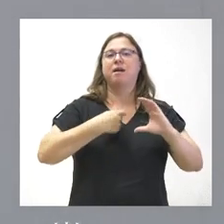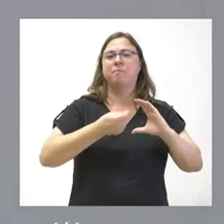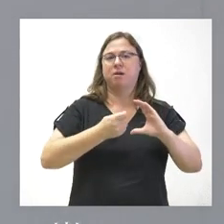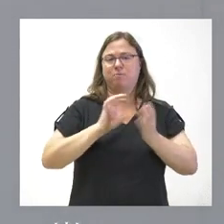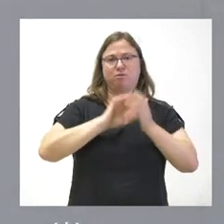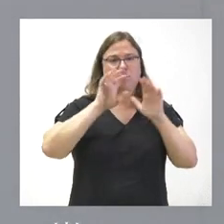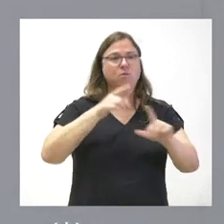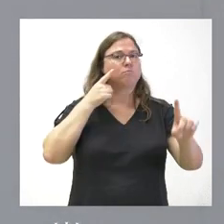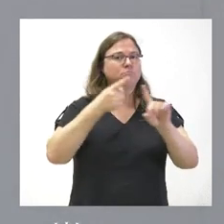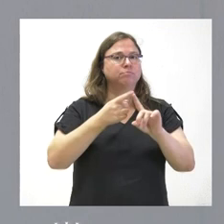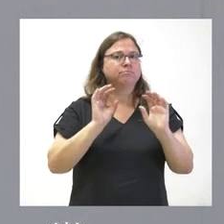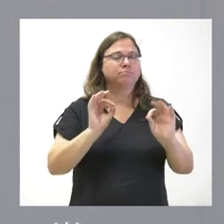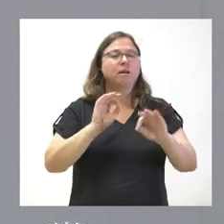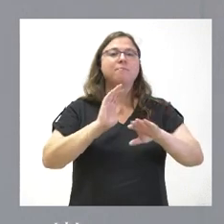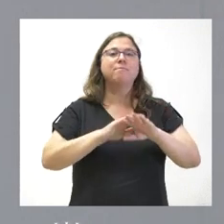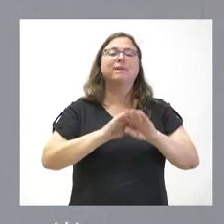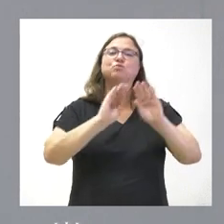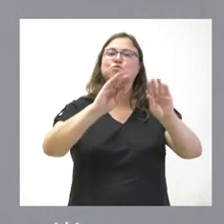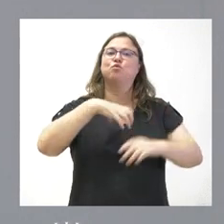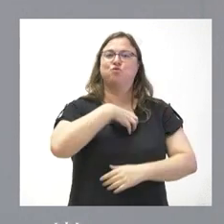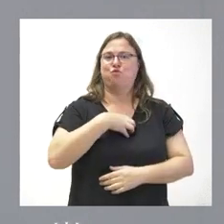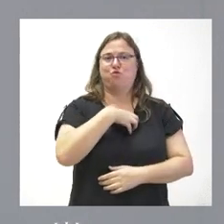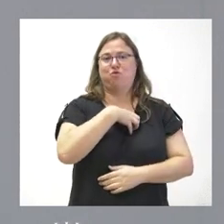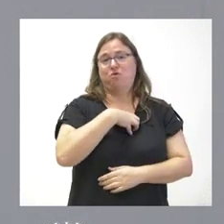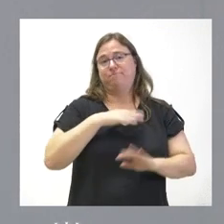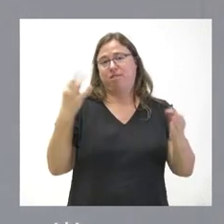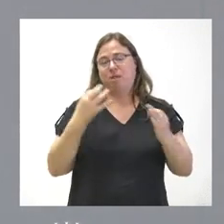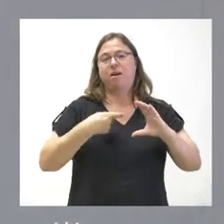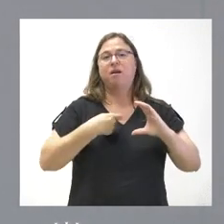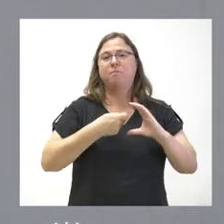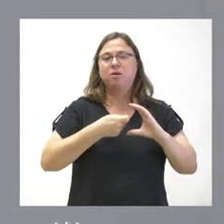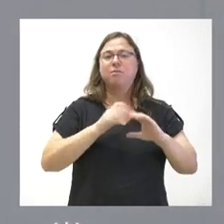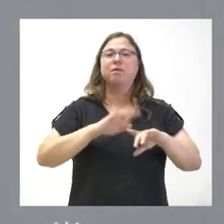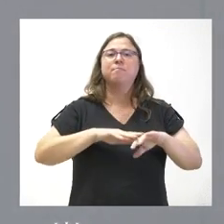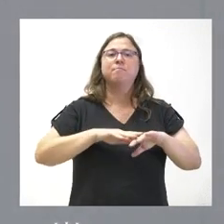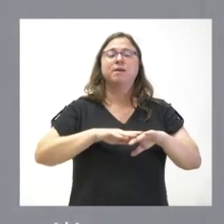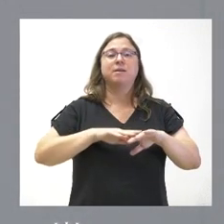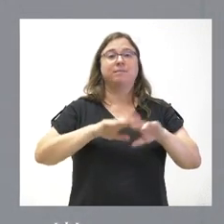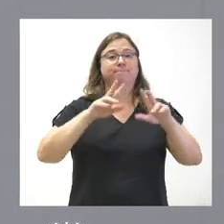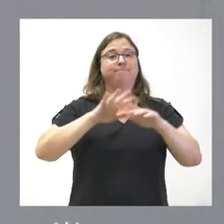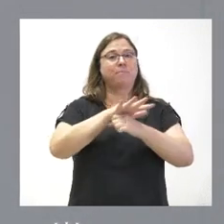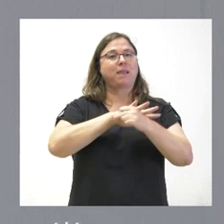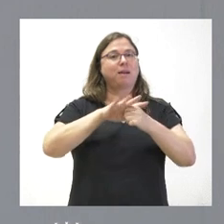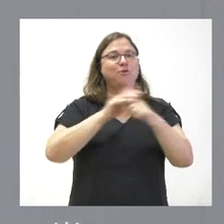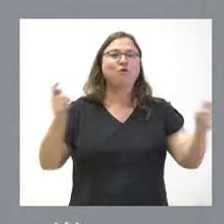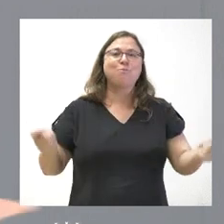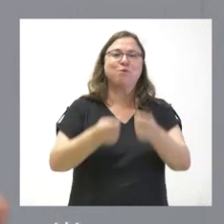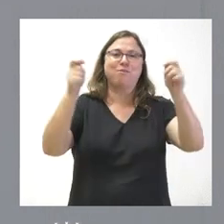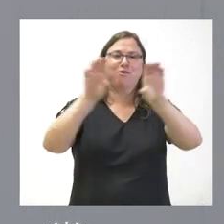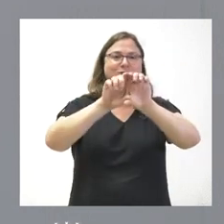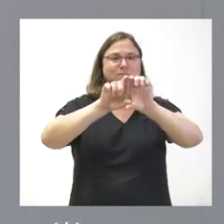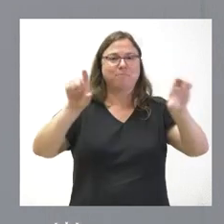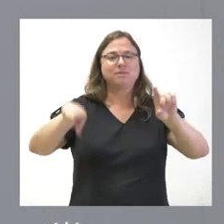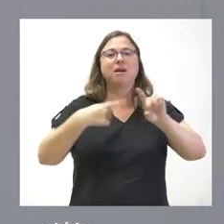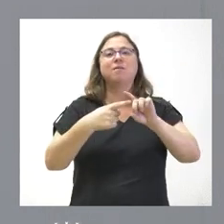león que se destinan a las funciones que les corresponde que tienen que ver tanto con el ámbito de la promoción empresarial como con el